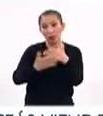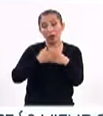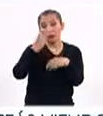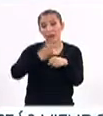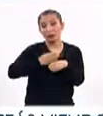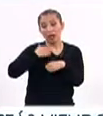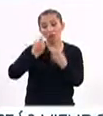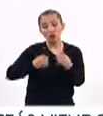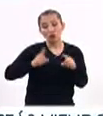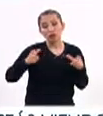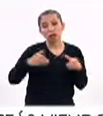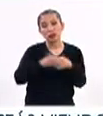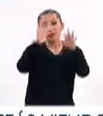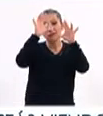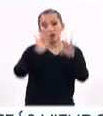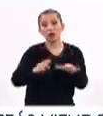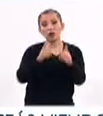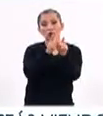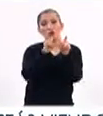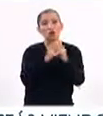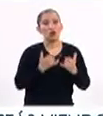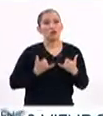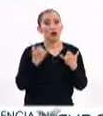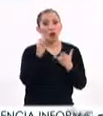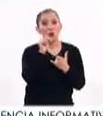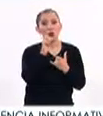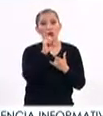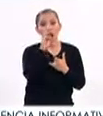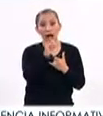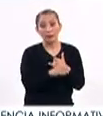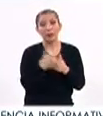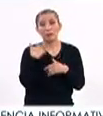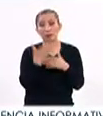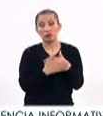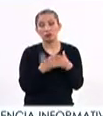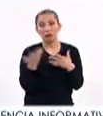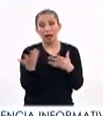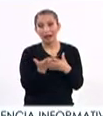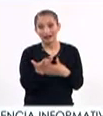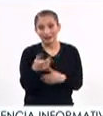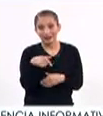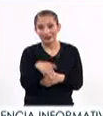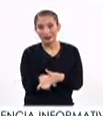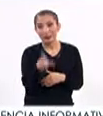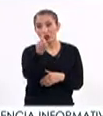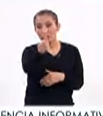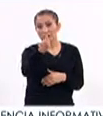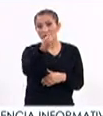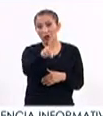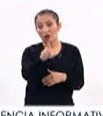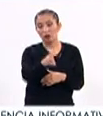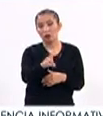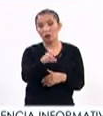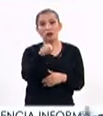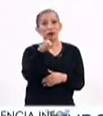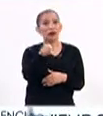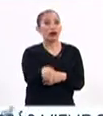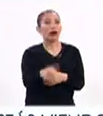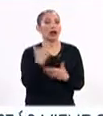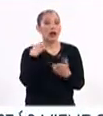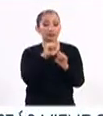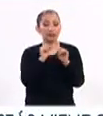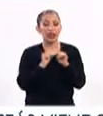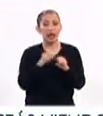el tercer concierto de invierno de la Orquesta Juvenil de la UNAM, que se llevará a cabo este domingo, pasado mañana, en